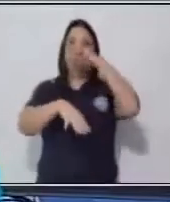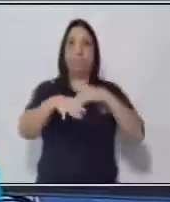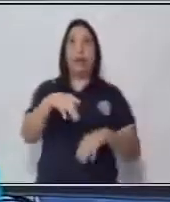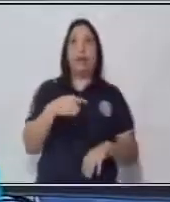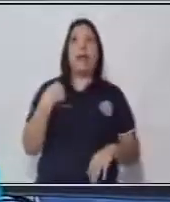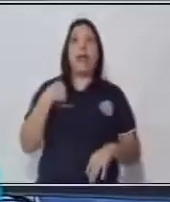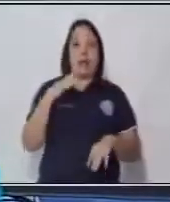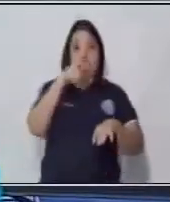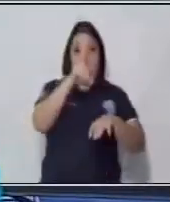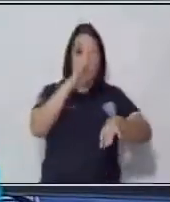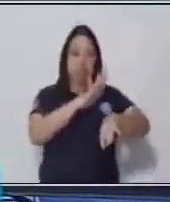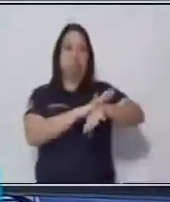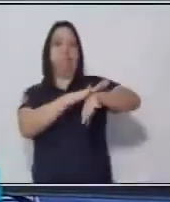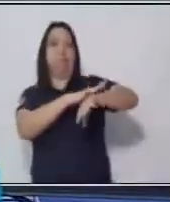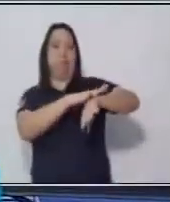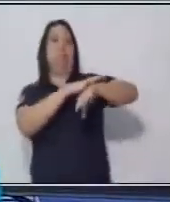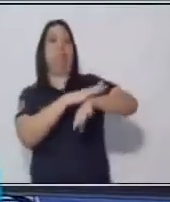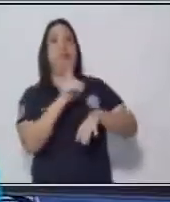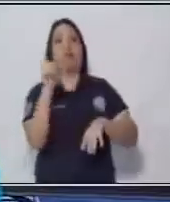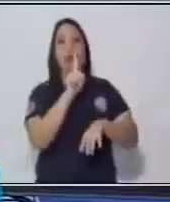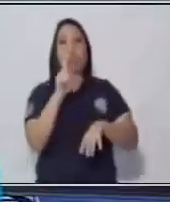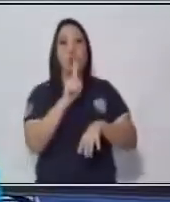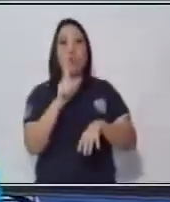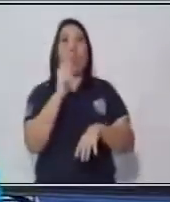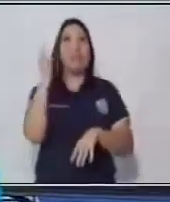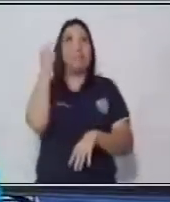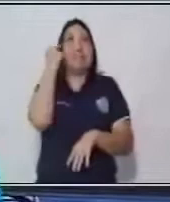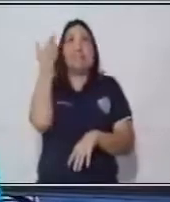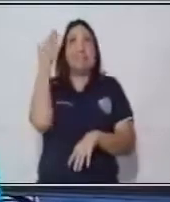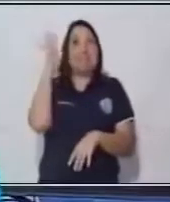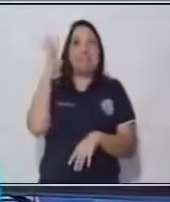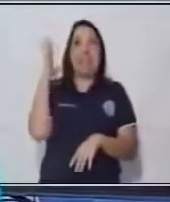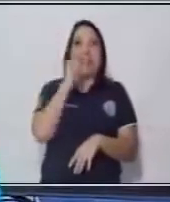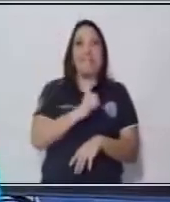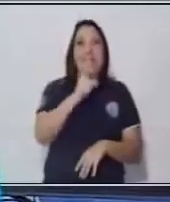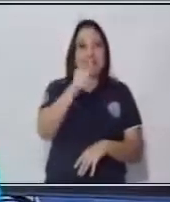adivinarás. ¿Tienen idea de qué puede ser?